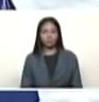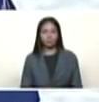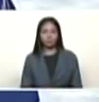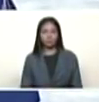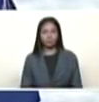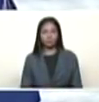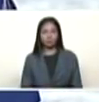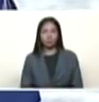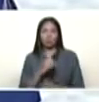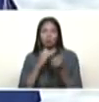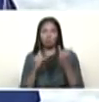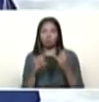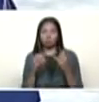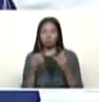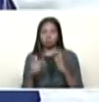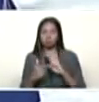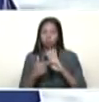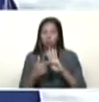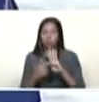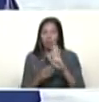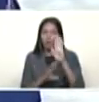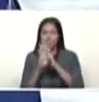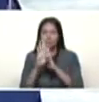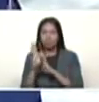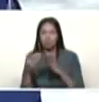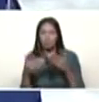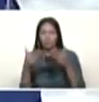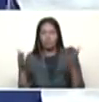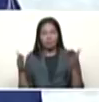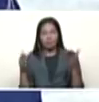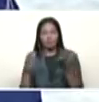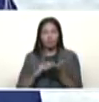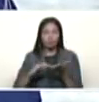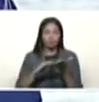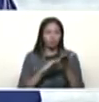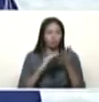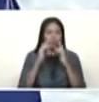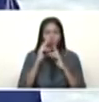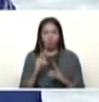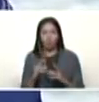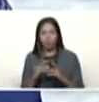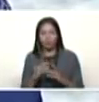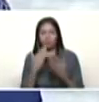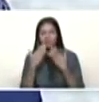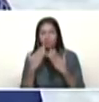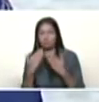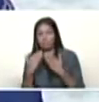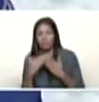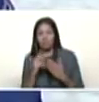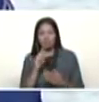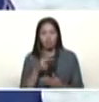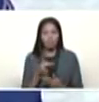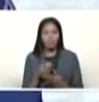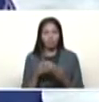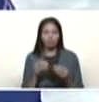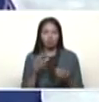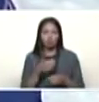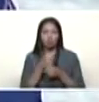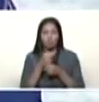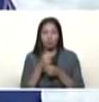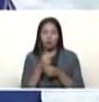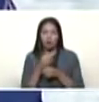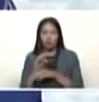a los fines de preservar el proceso que permita llevar a resultados. Se solicita a las partes tomar la